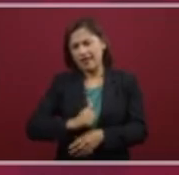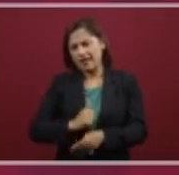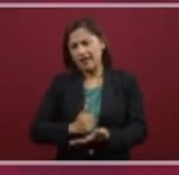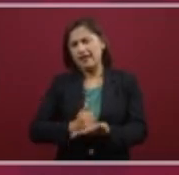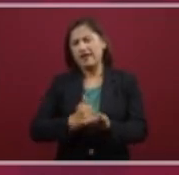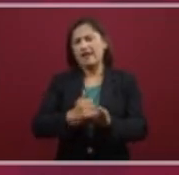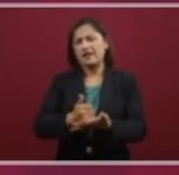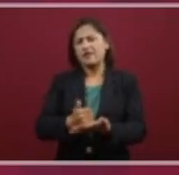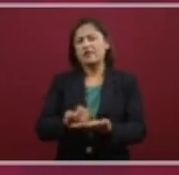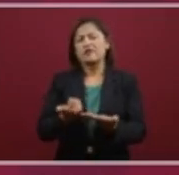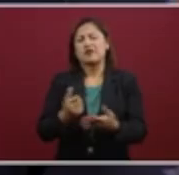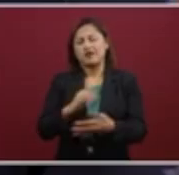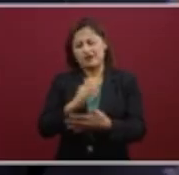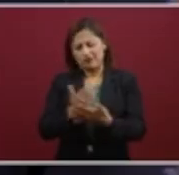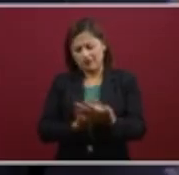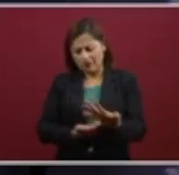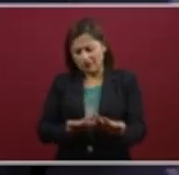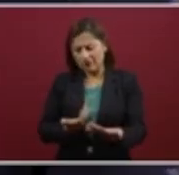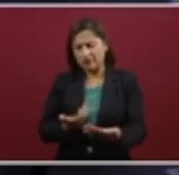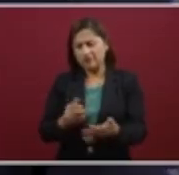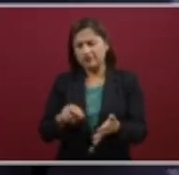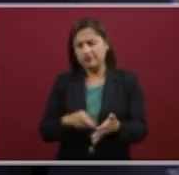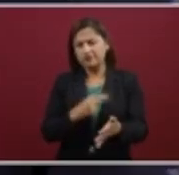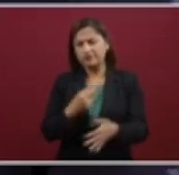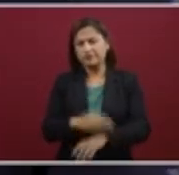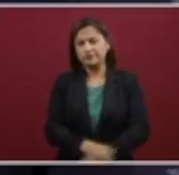entregándole un contrato,